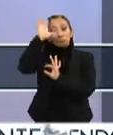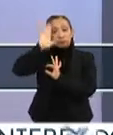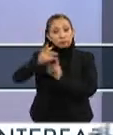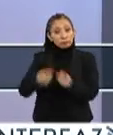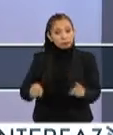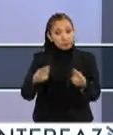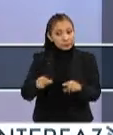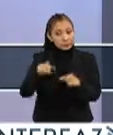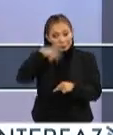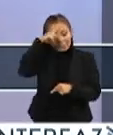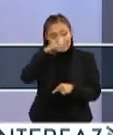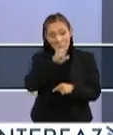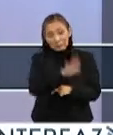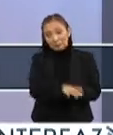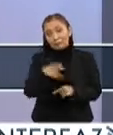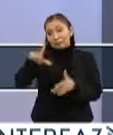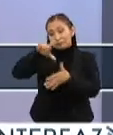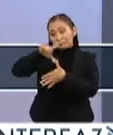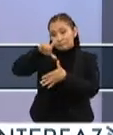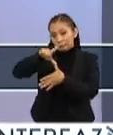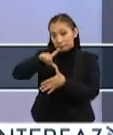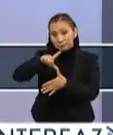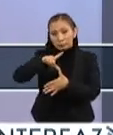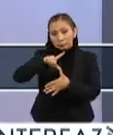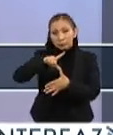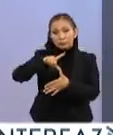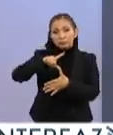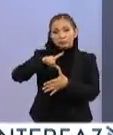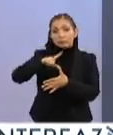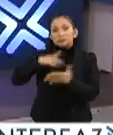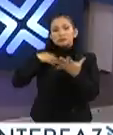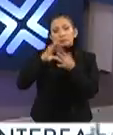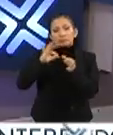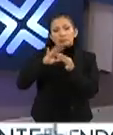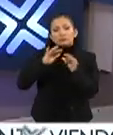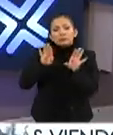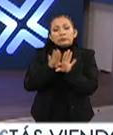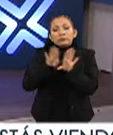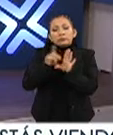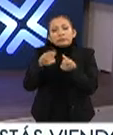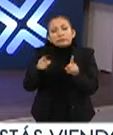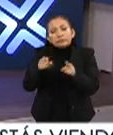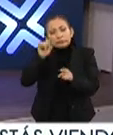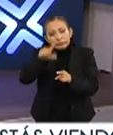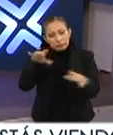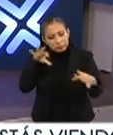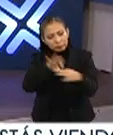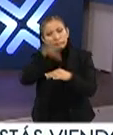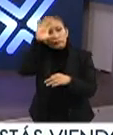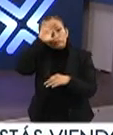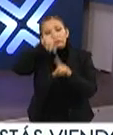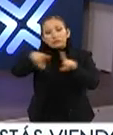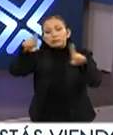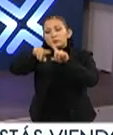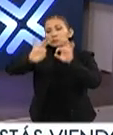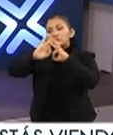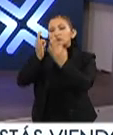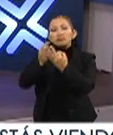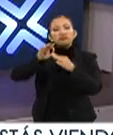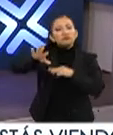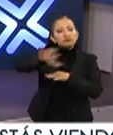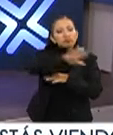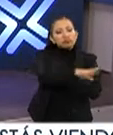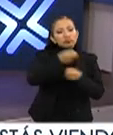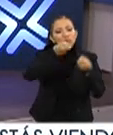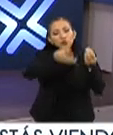y musicales de México y de Latinoamérica, pues explicándonos cómo la música es cultura y las diferentes formas en las que